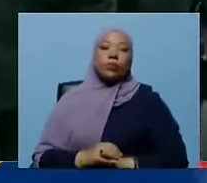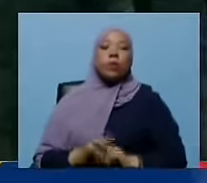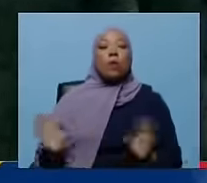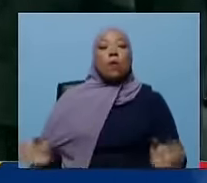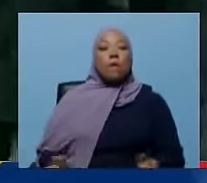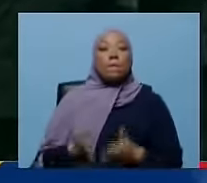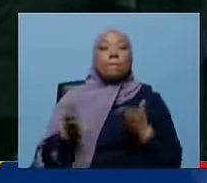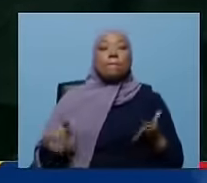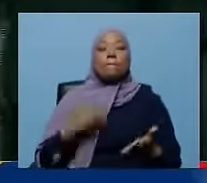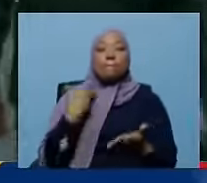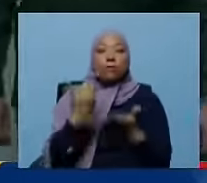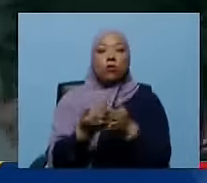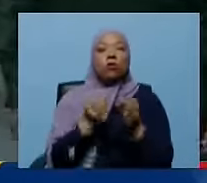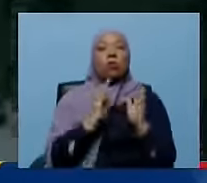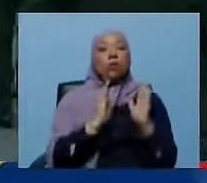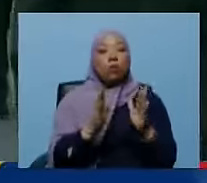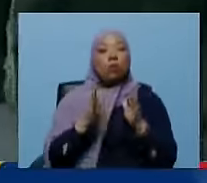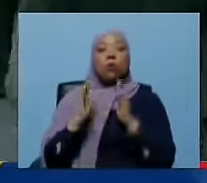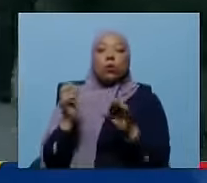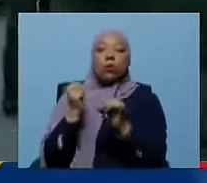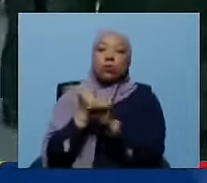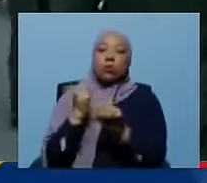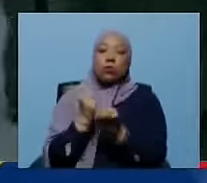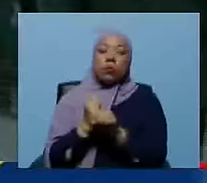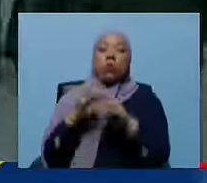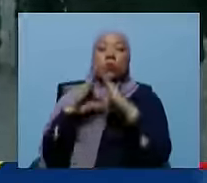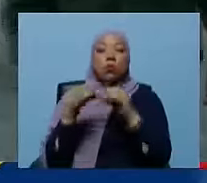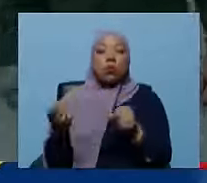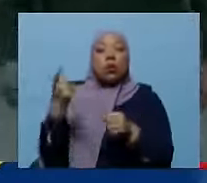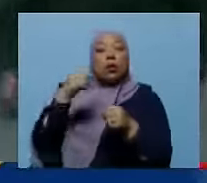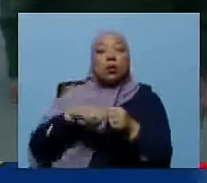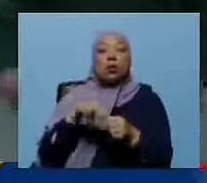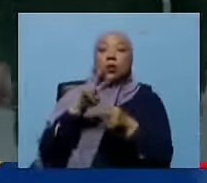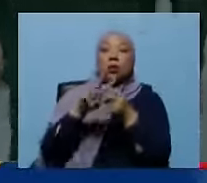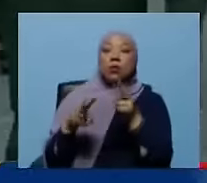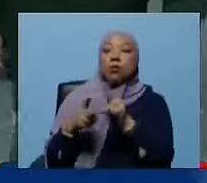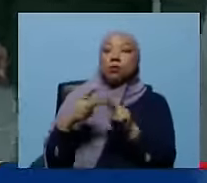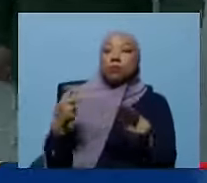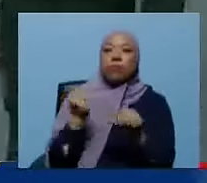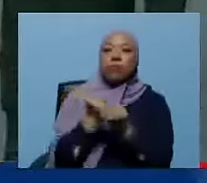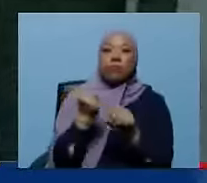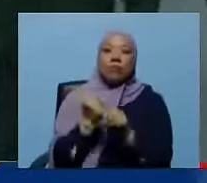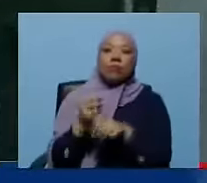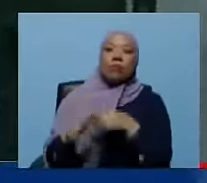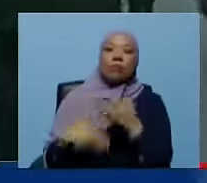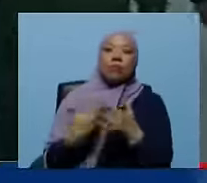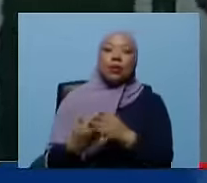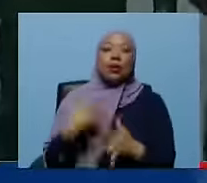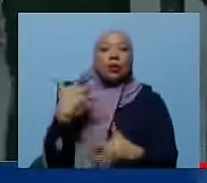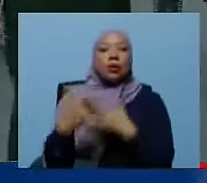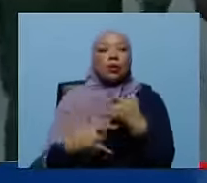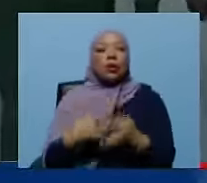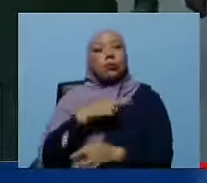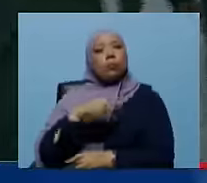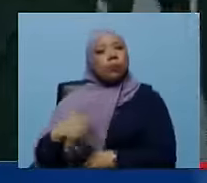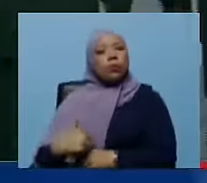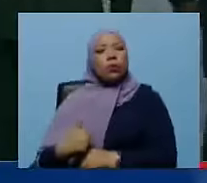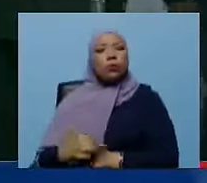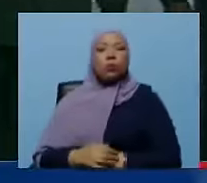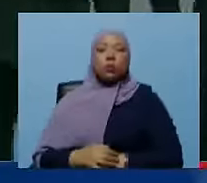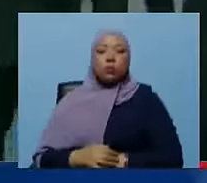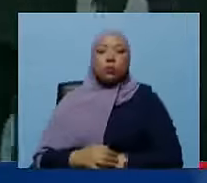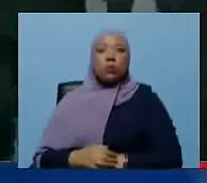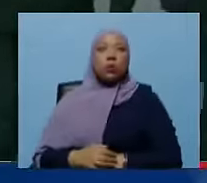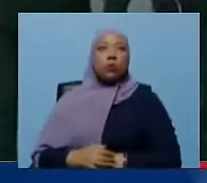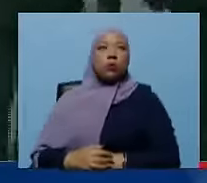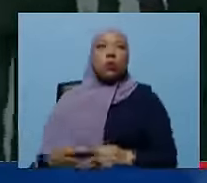promover, organizar todos los cuadrantes de paz, es uno de los grandes temas. Estamos ahorita en el proceso de, mira,